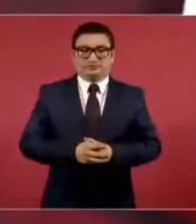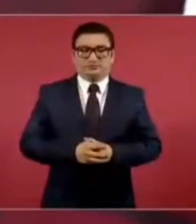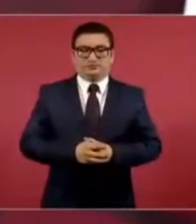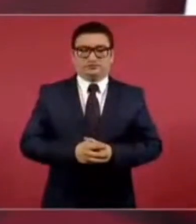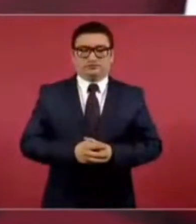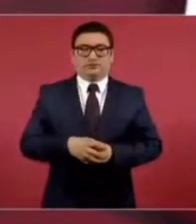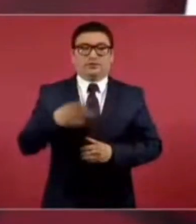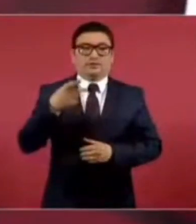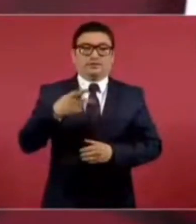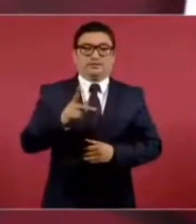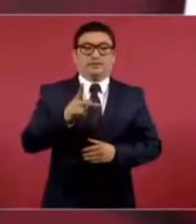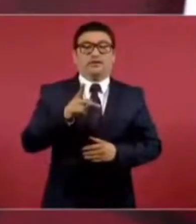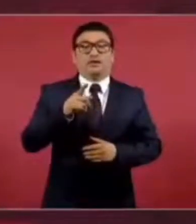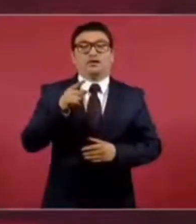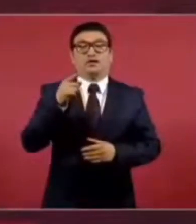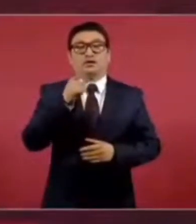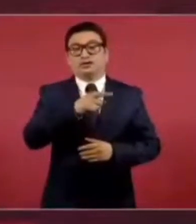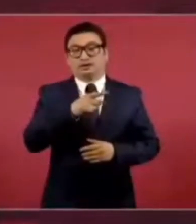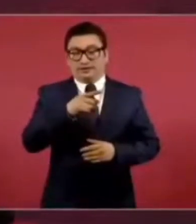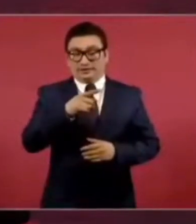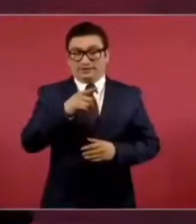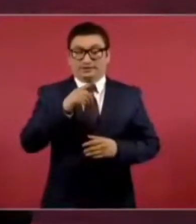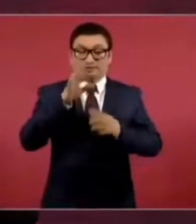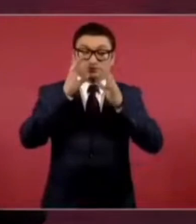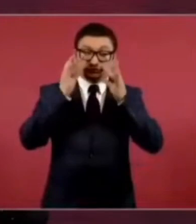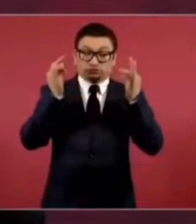Y al principio, al inicio,